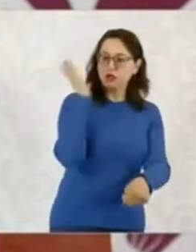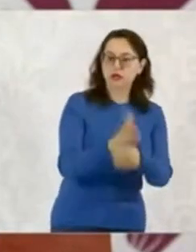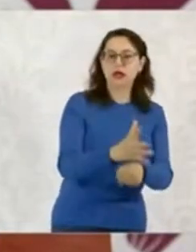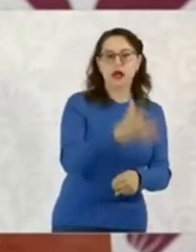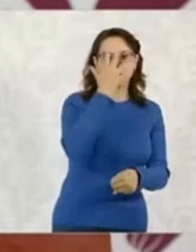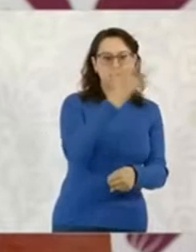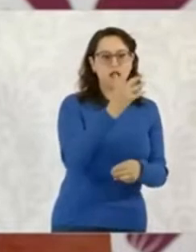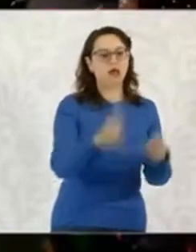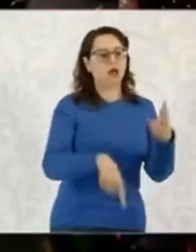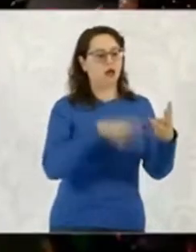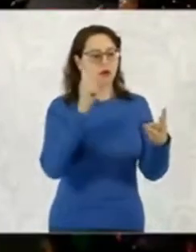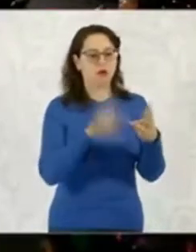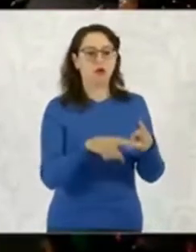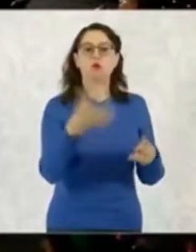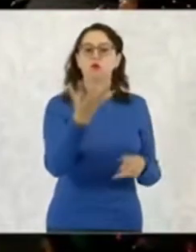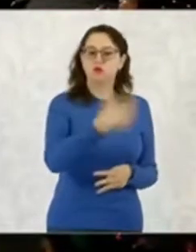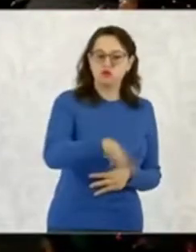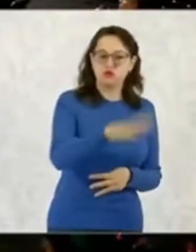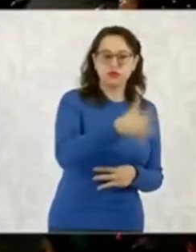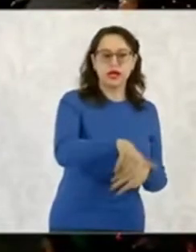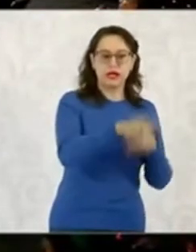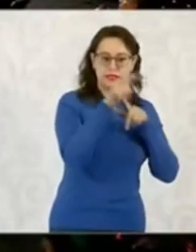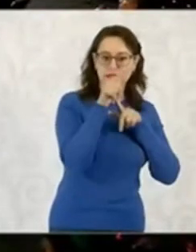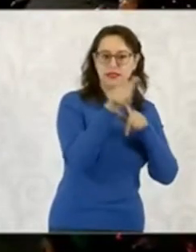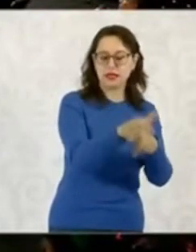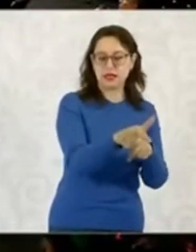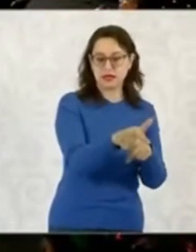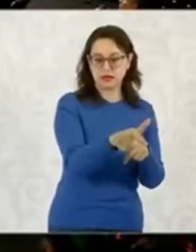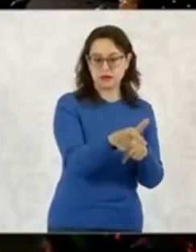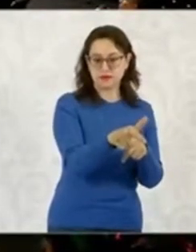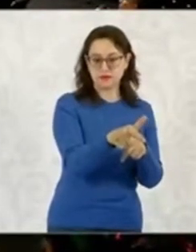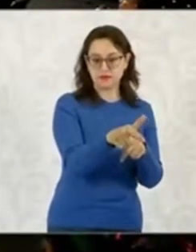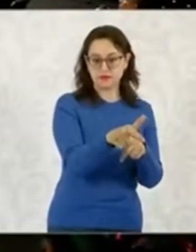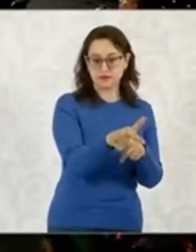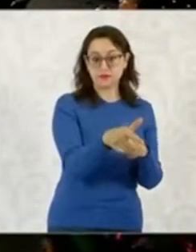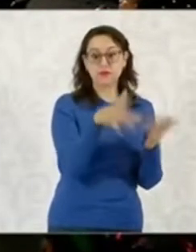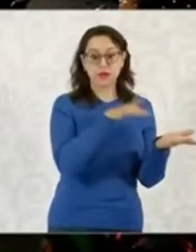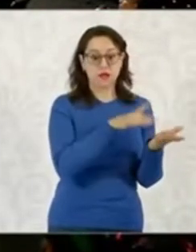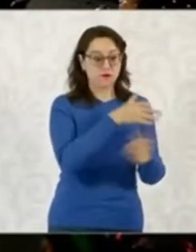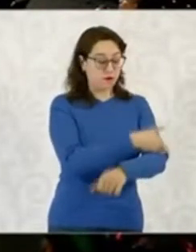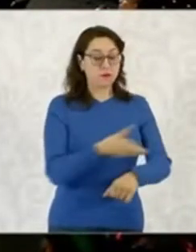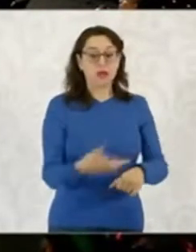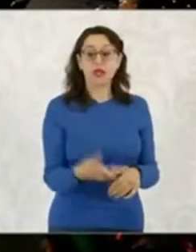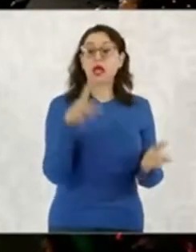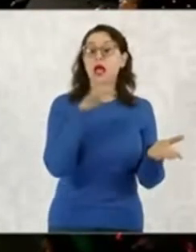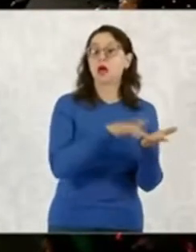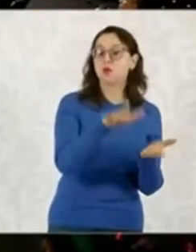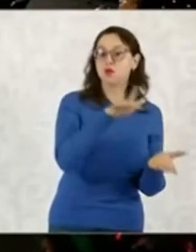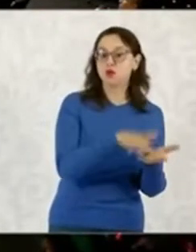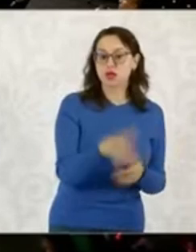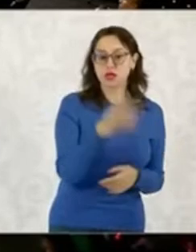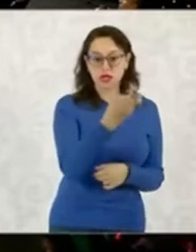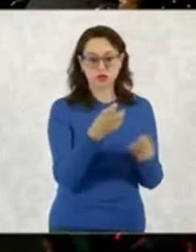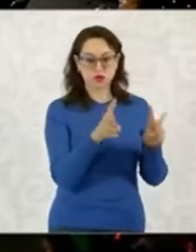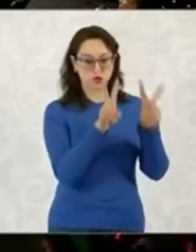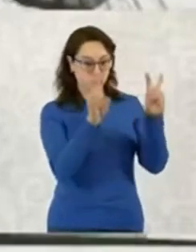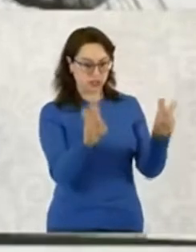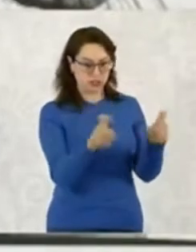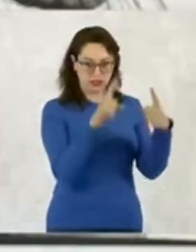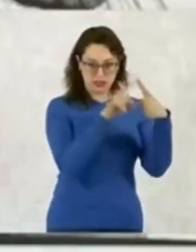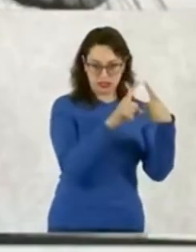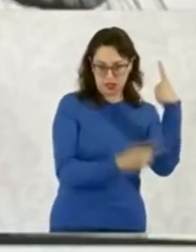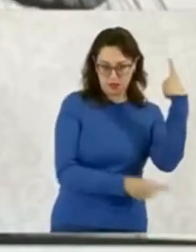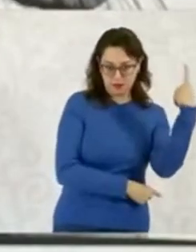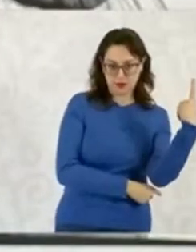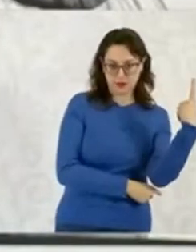buscando a las víctimas de desaparición y apoyar a los familiares. Ese es un tema. Y